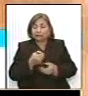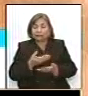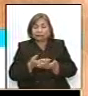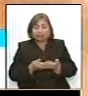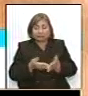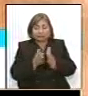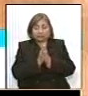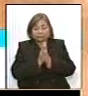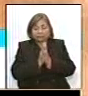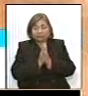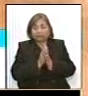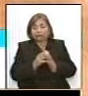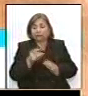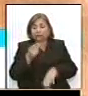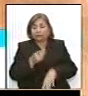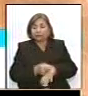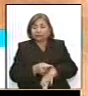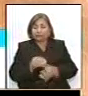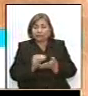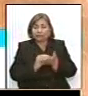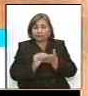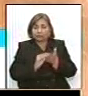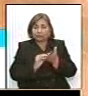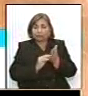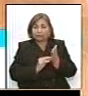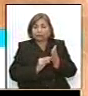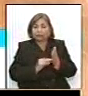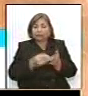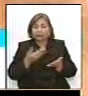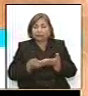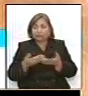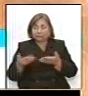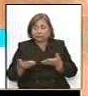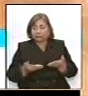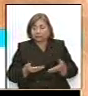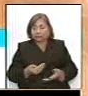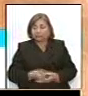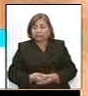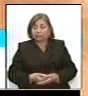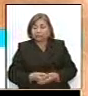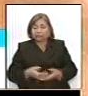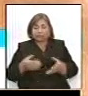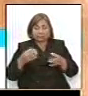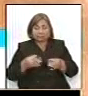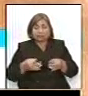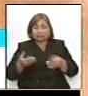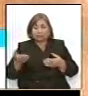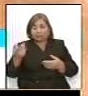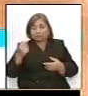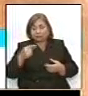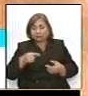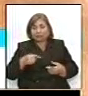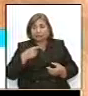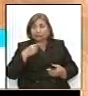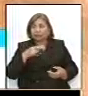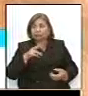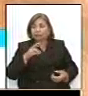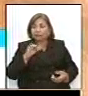solicitó al congresista denunciado, por escrito, disponer lo conveniente para que los señores Juan Carlos